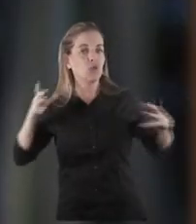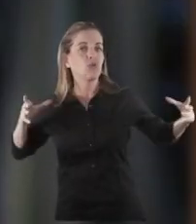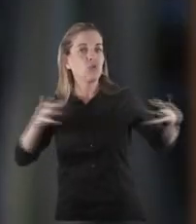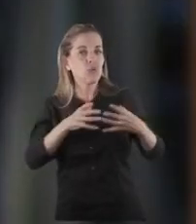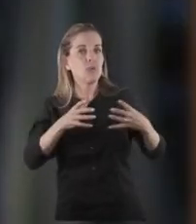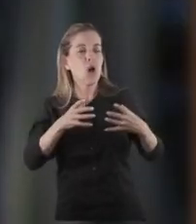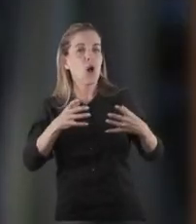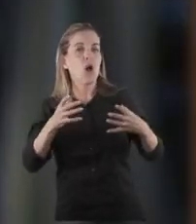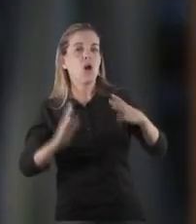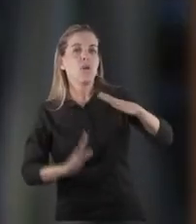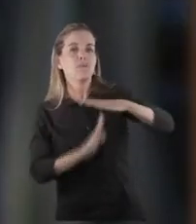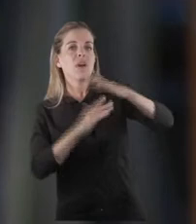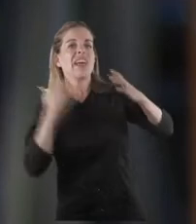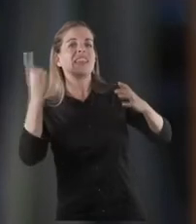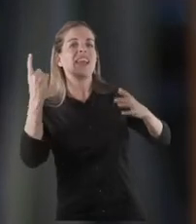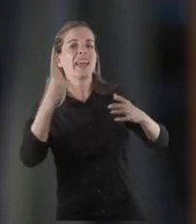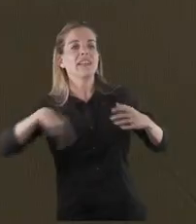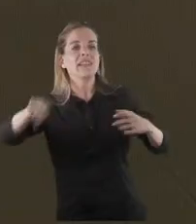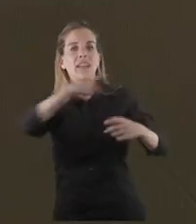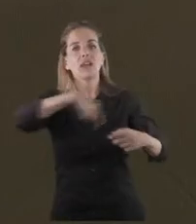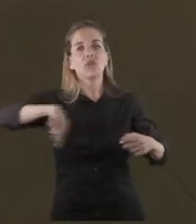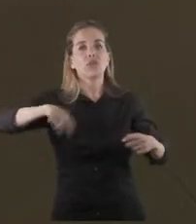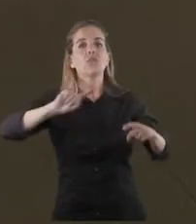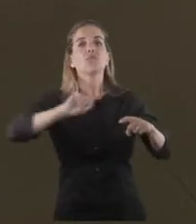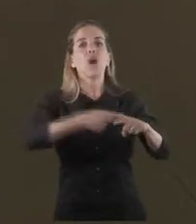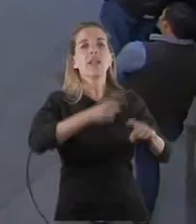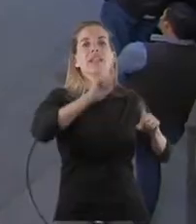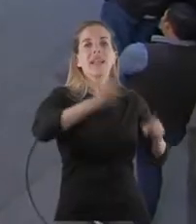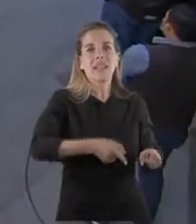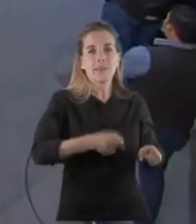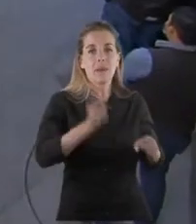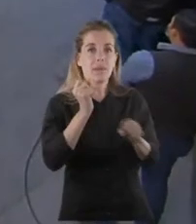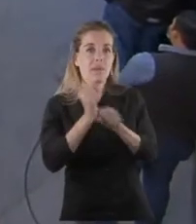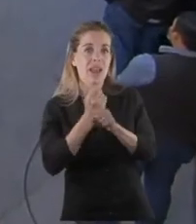política y es el trabajo de toda una masa